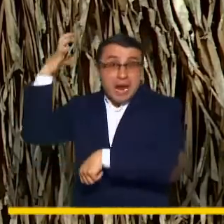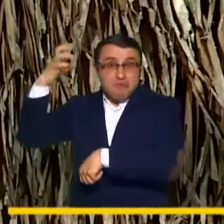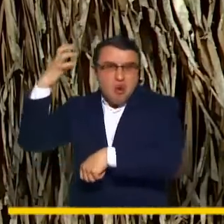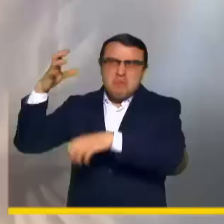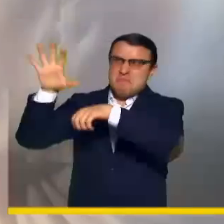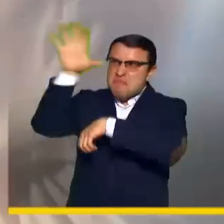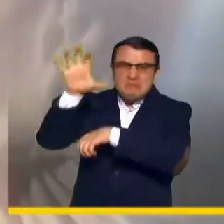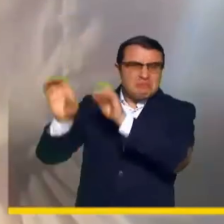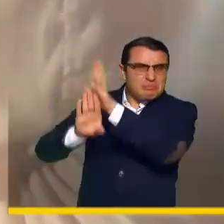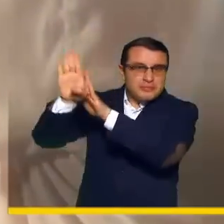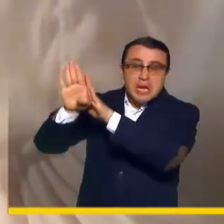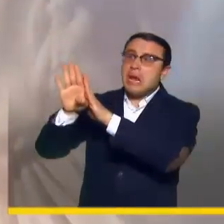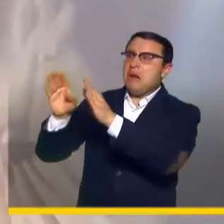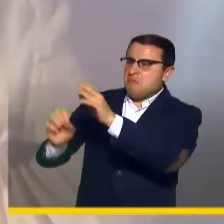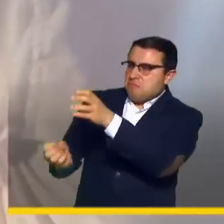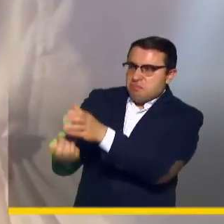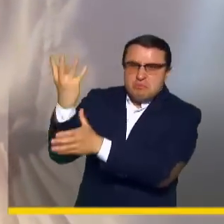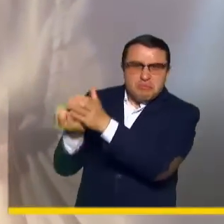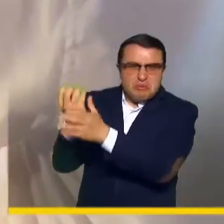diría que gordas.